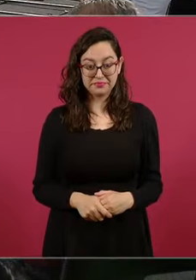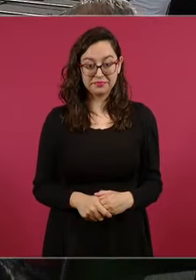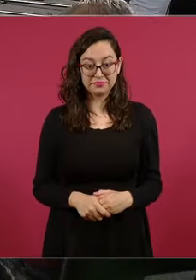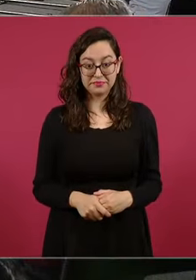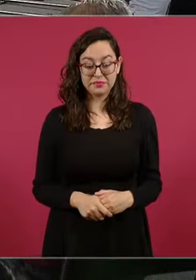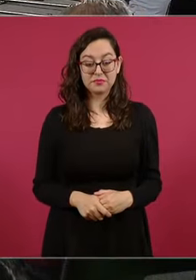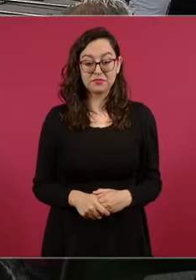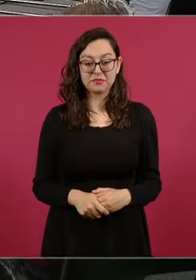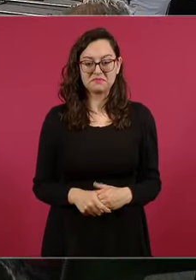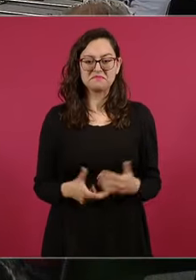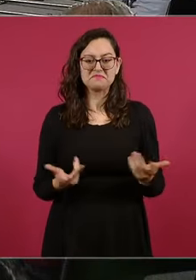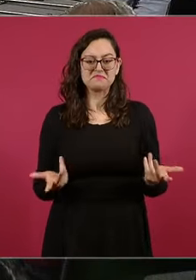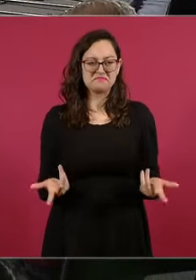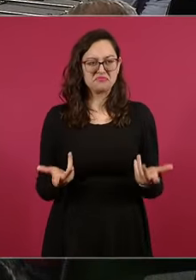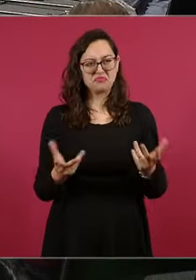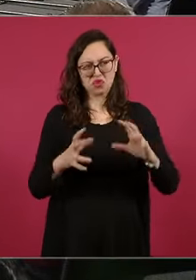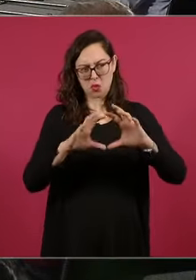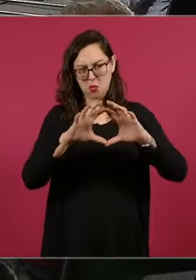En el mundo